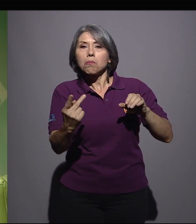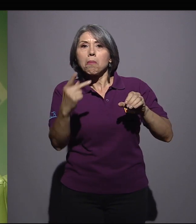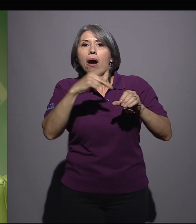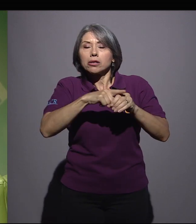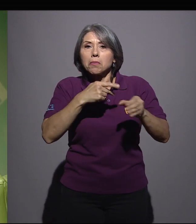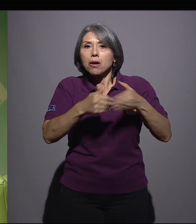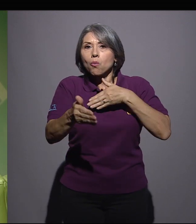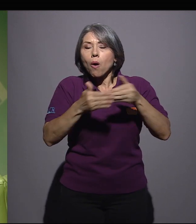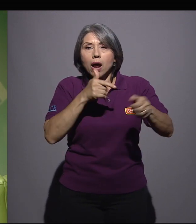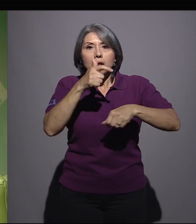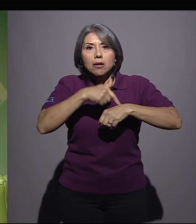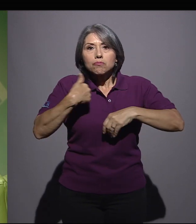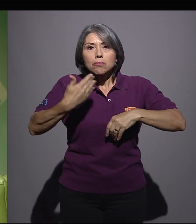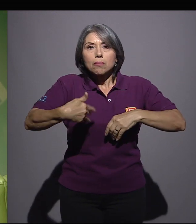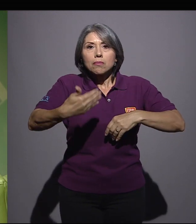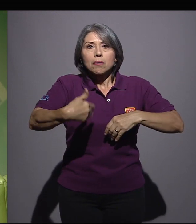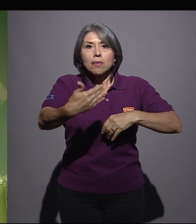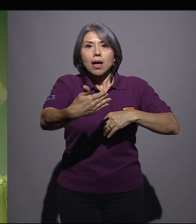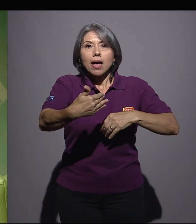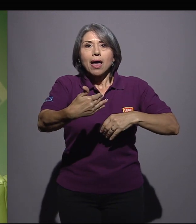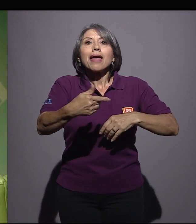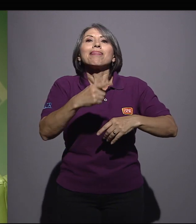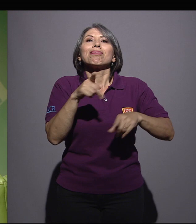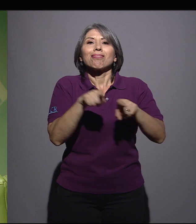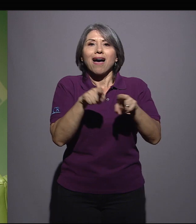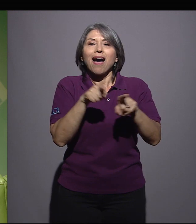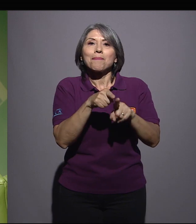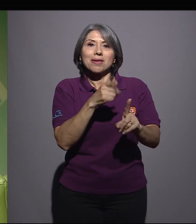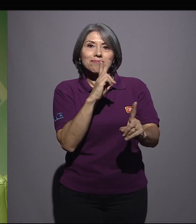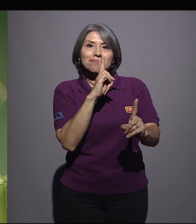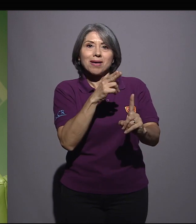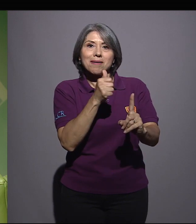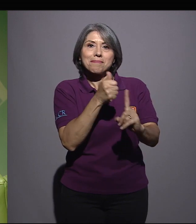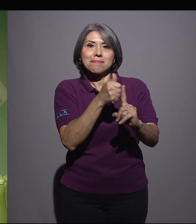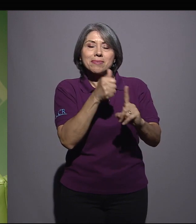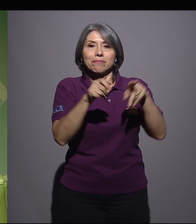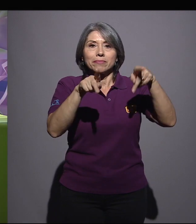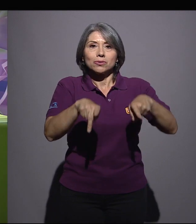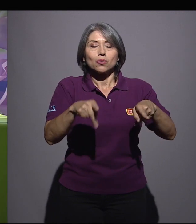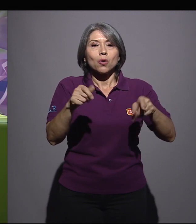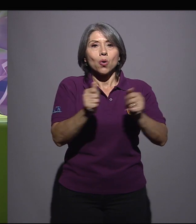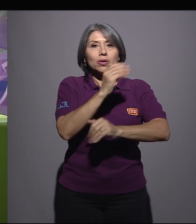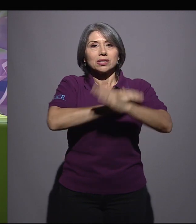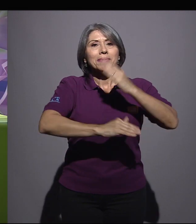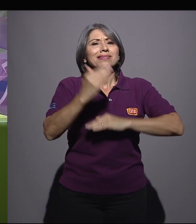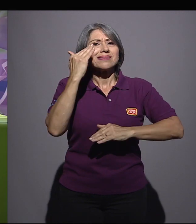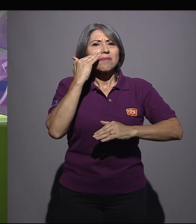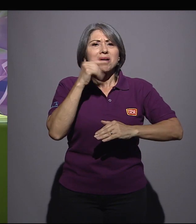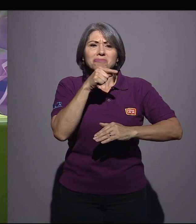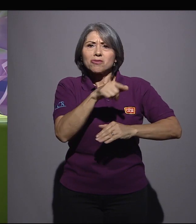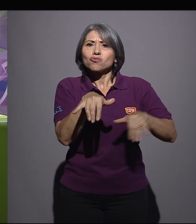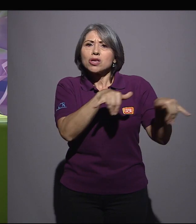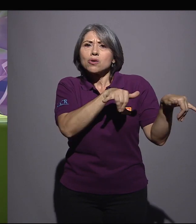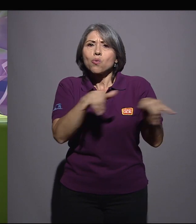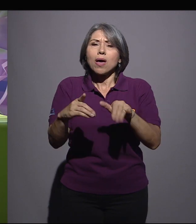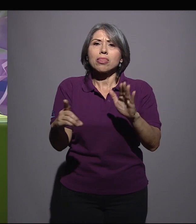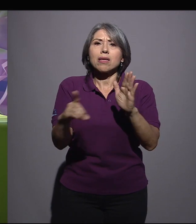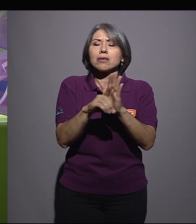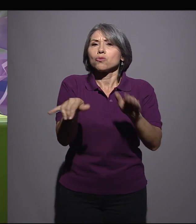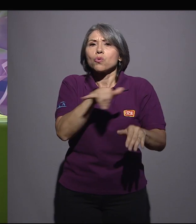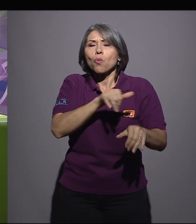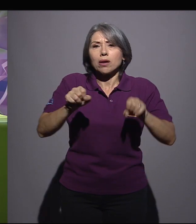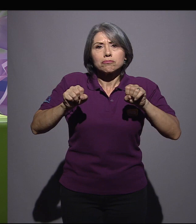de estas etapas, pero también de que las personas con discapacidad sepan que tienen el mismo derecho que cualquier otra y la misma